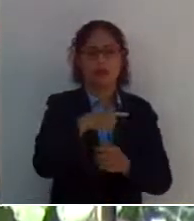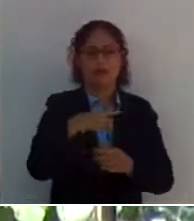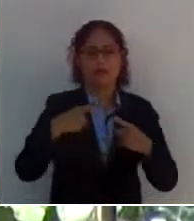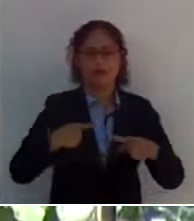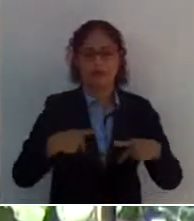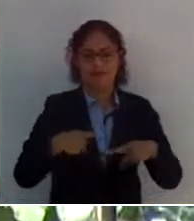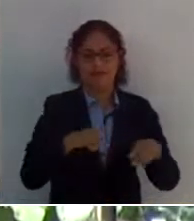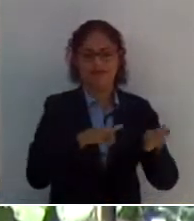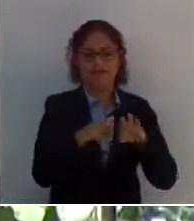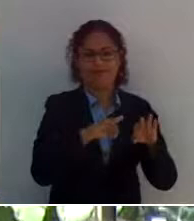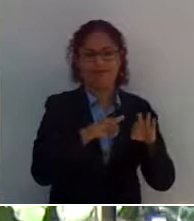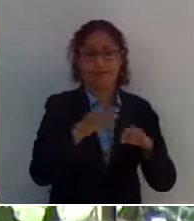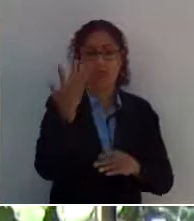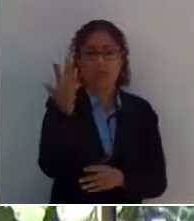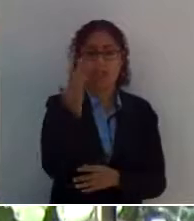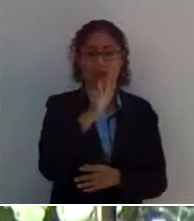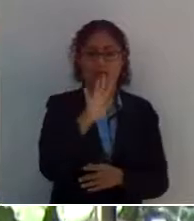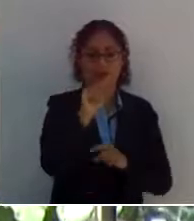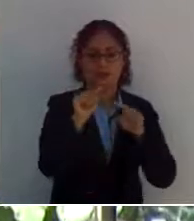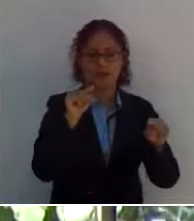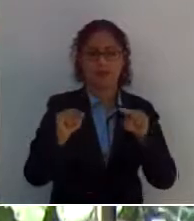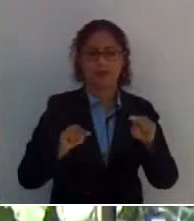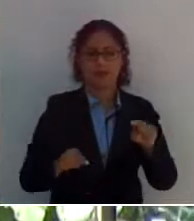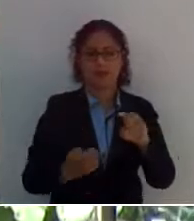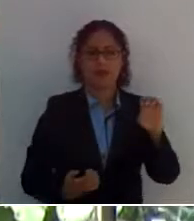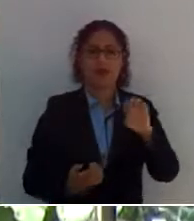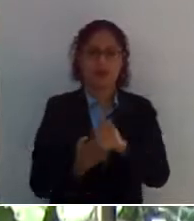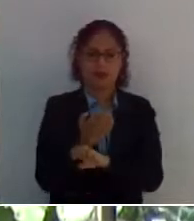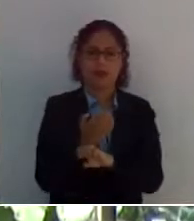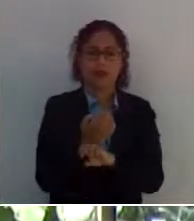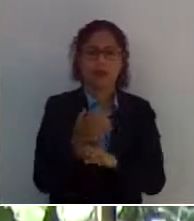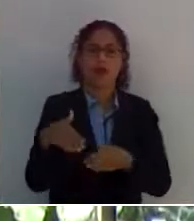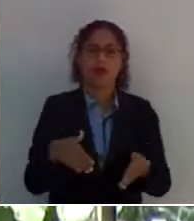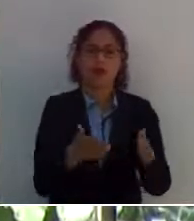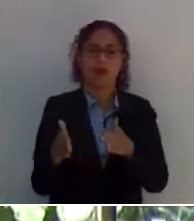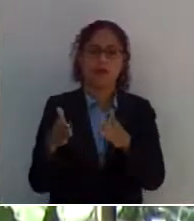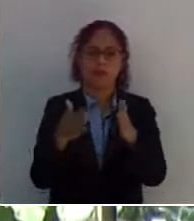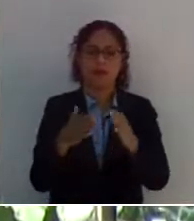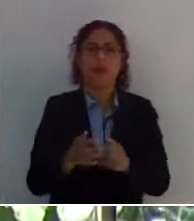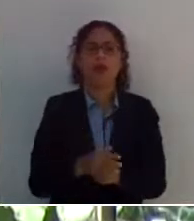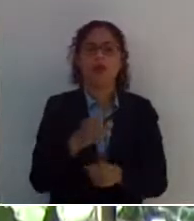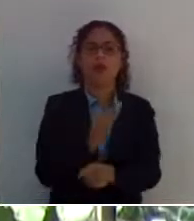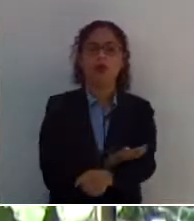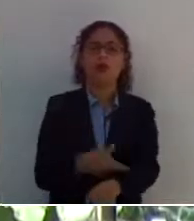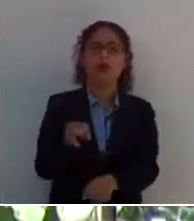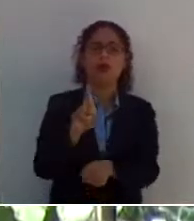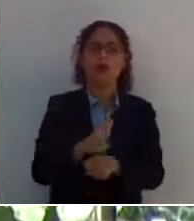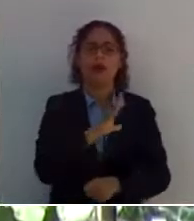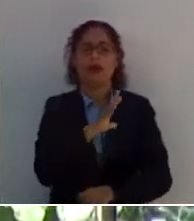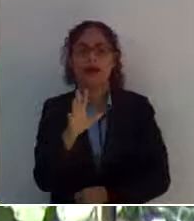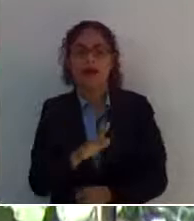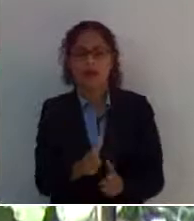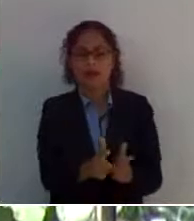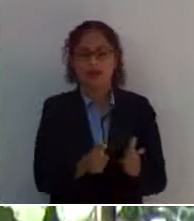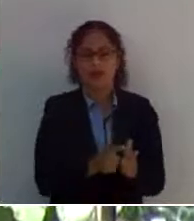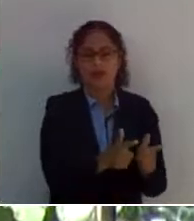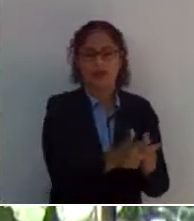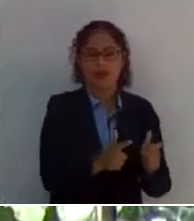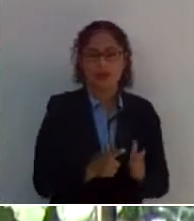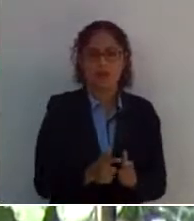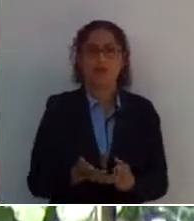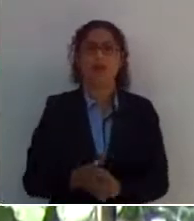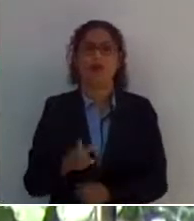operativo de las 10 regiones del estado, de la División Estatal de Caminos, de la Coordinación General de Agrupamientos,